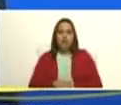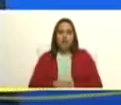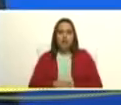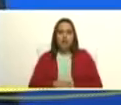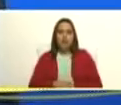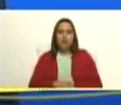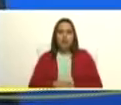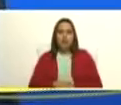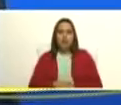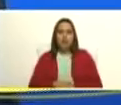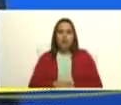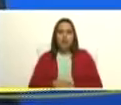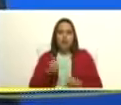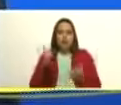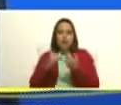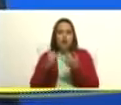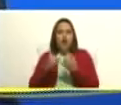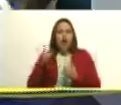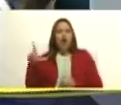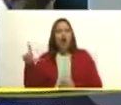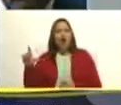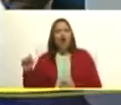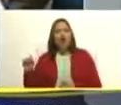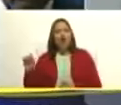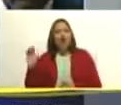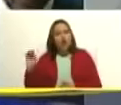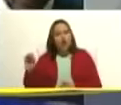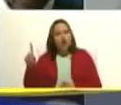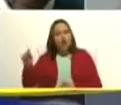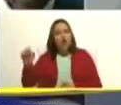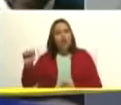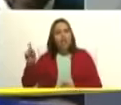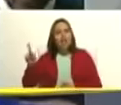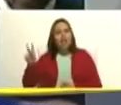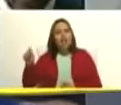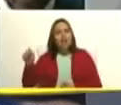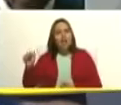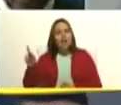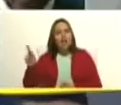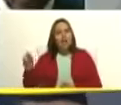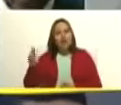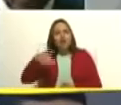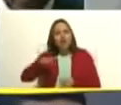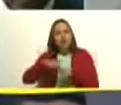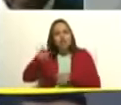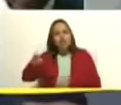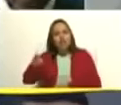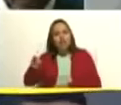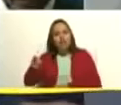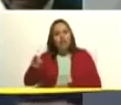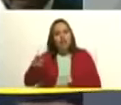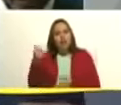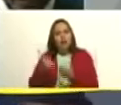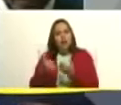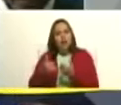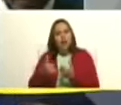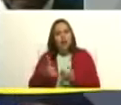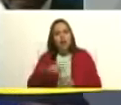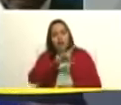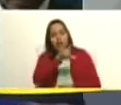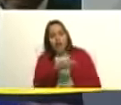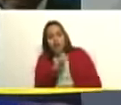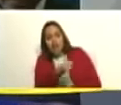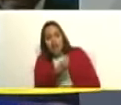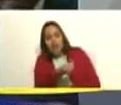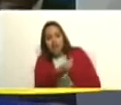Lotartaro. ¿Ese apellido de qué parte es? ¿De qué parte de Italia? De Vesubio. ¿Cuándo